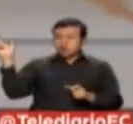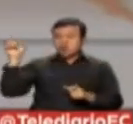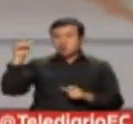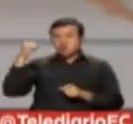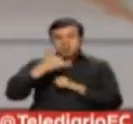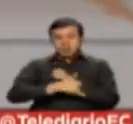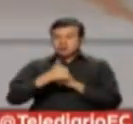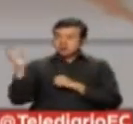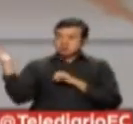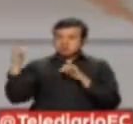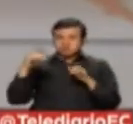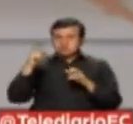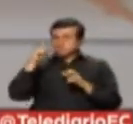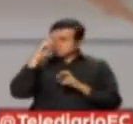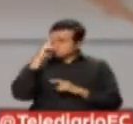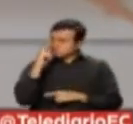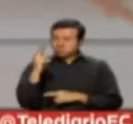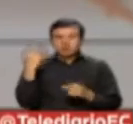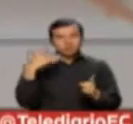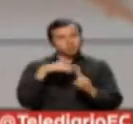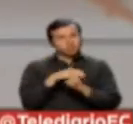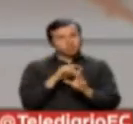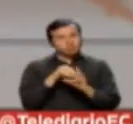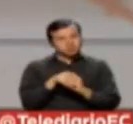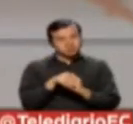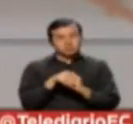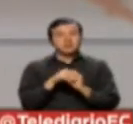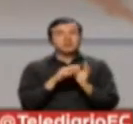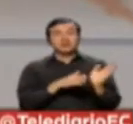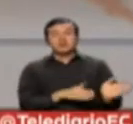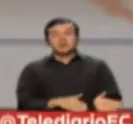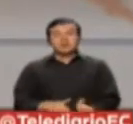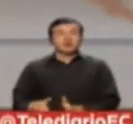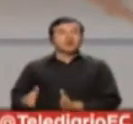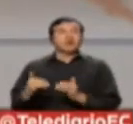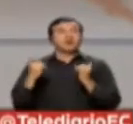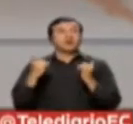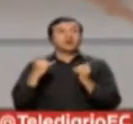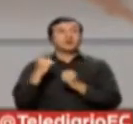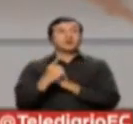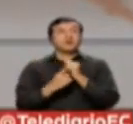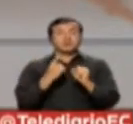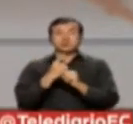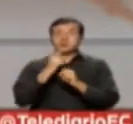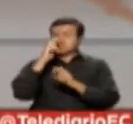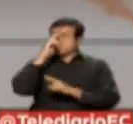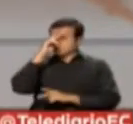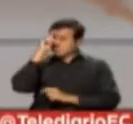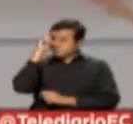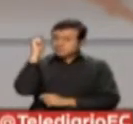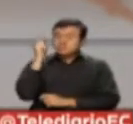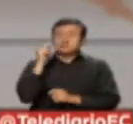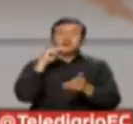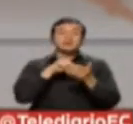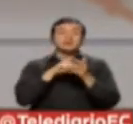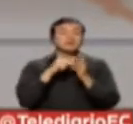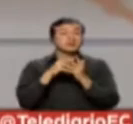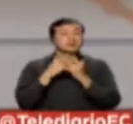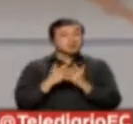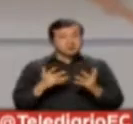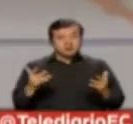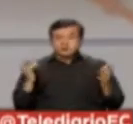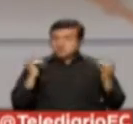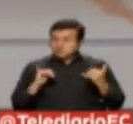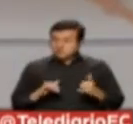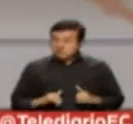educación y lo que se ha planteado ya es marcarle este como el año del respecto eso quiere decir que vamos a